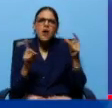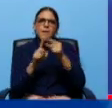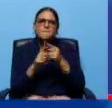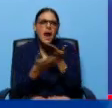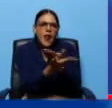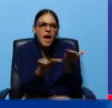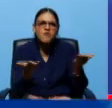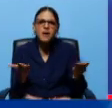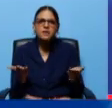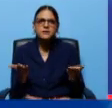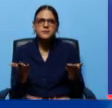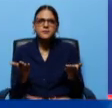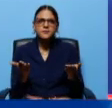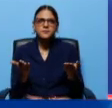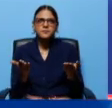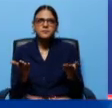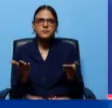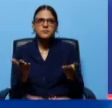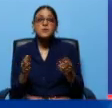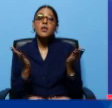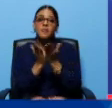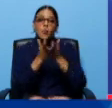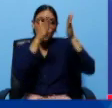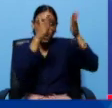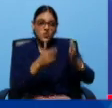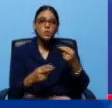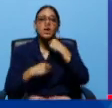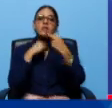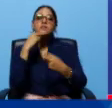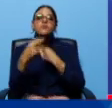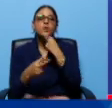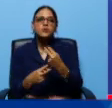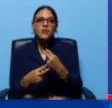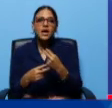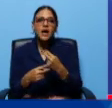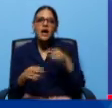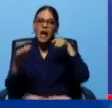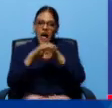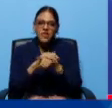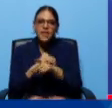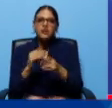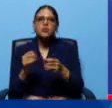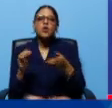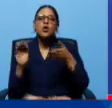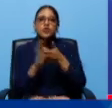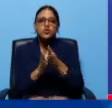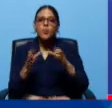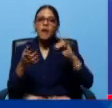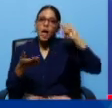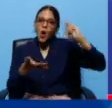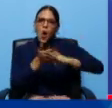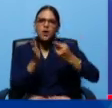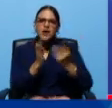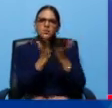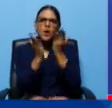palabras de una estudiante, vocera de la Organización Bolivariana de Estudiantes,